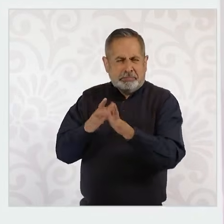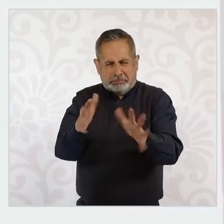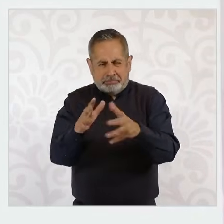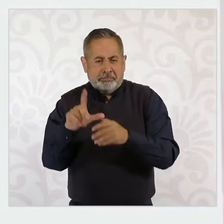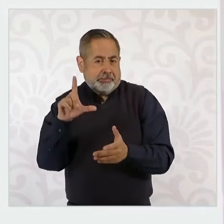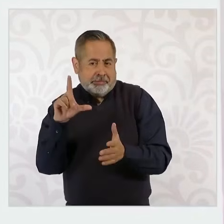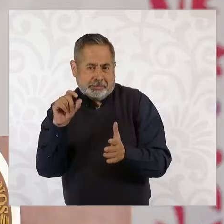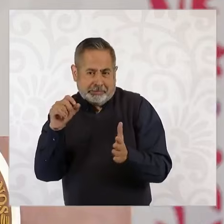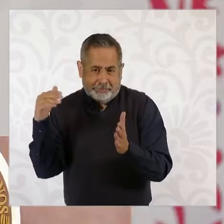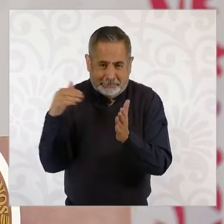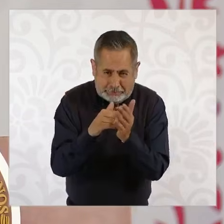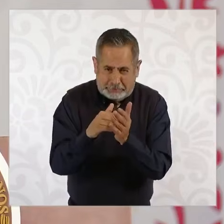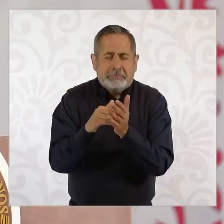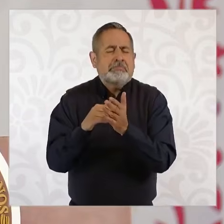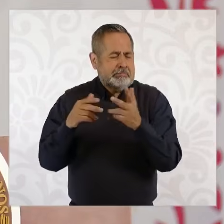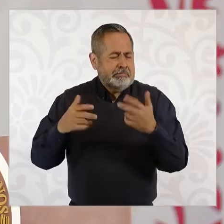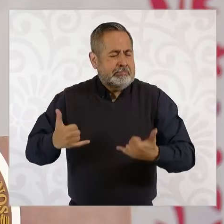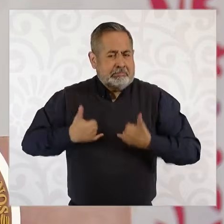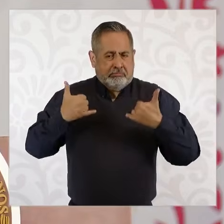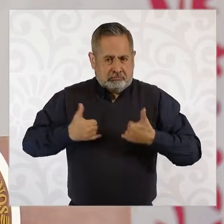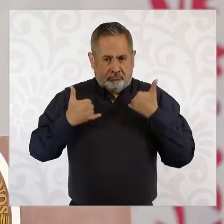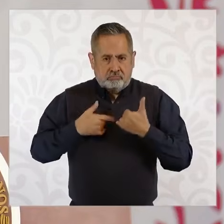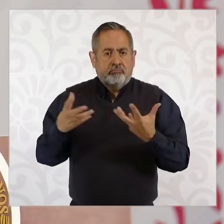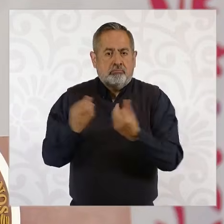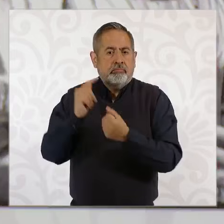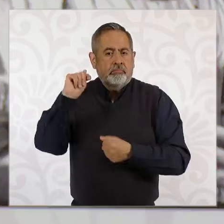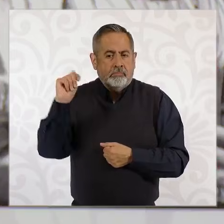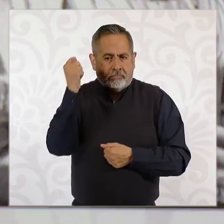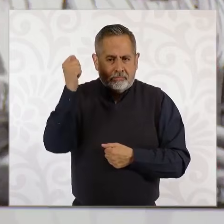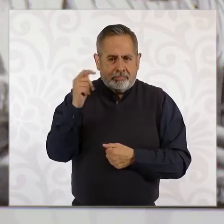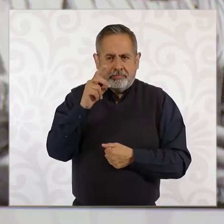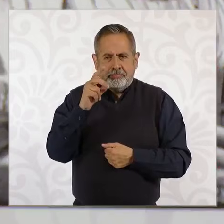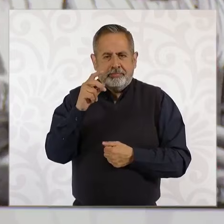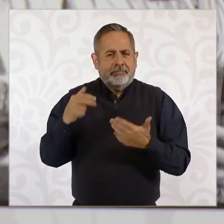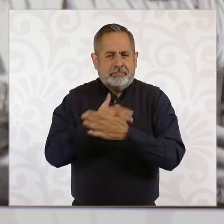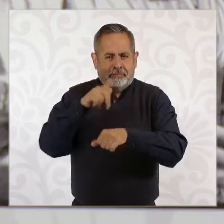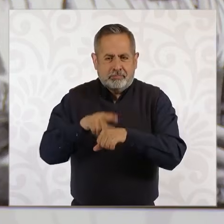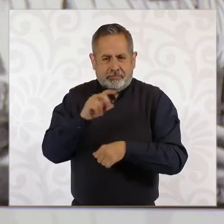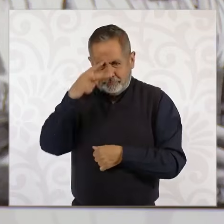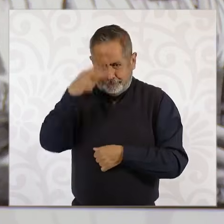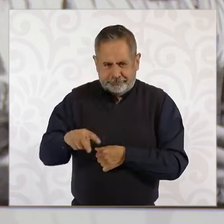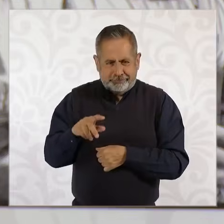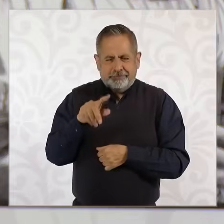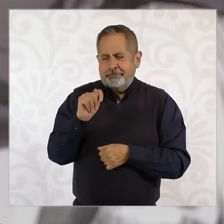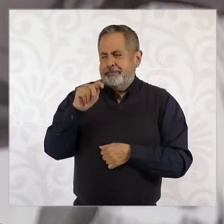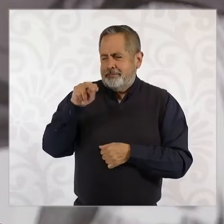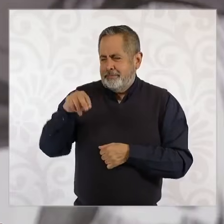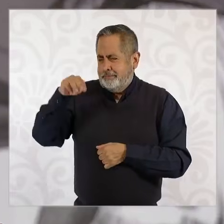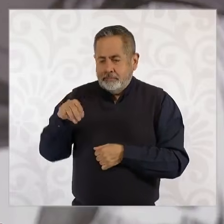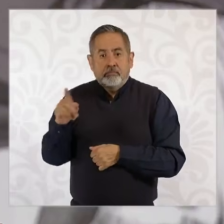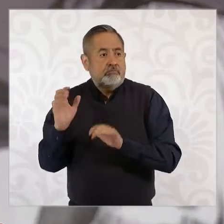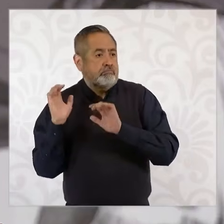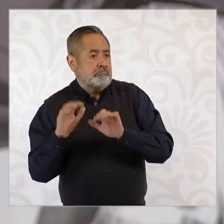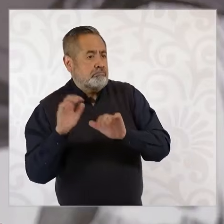de 20,000 jóvenes, muchos de ellos del Tecnológico Nacional de México, que se inscribieron para